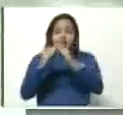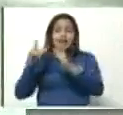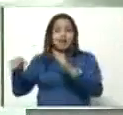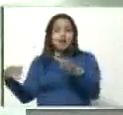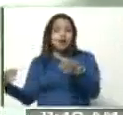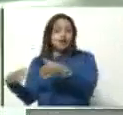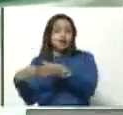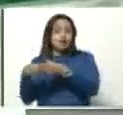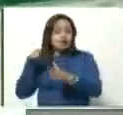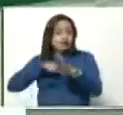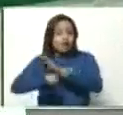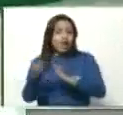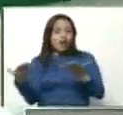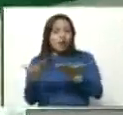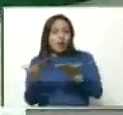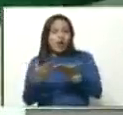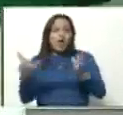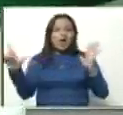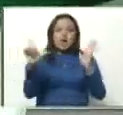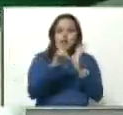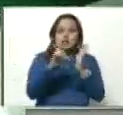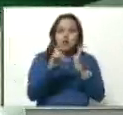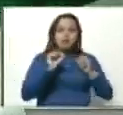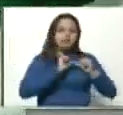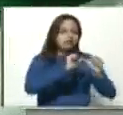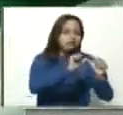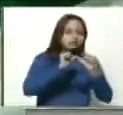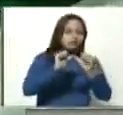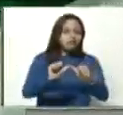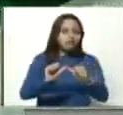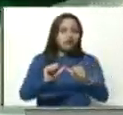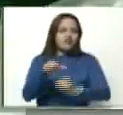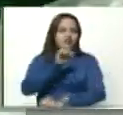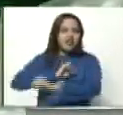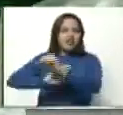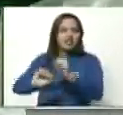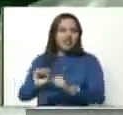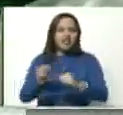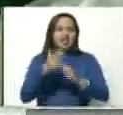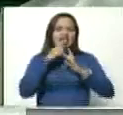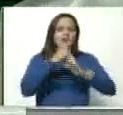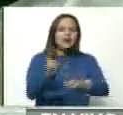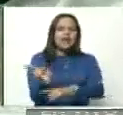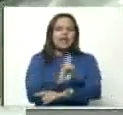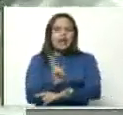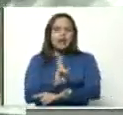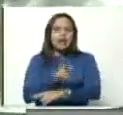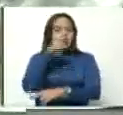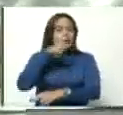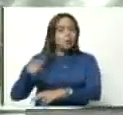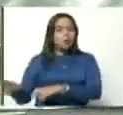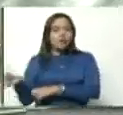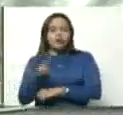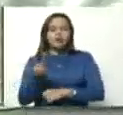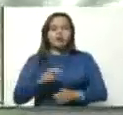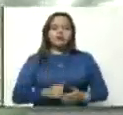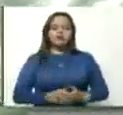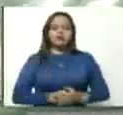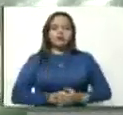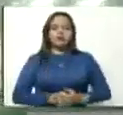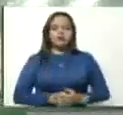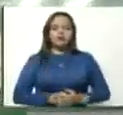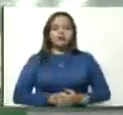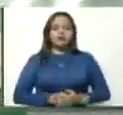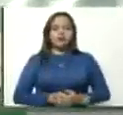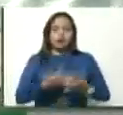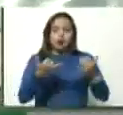en las escuelas, en los liceos, para seguir dándole esa batalla y esa respuesta oportuna a nuestro pueblo venezolano. Le